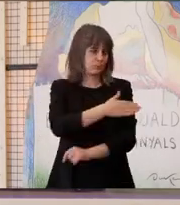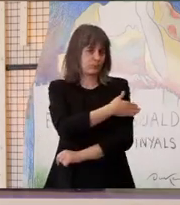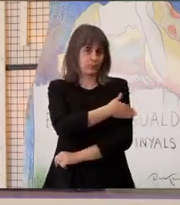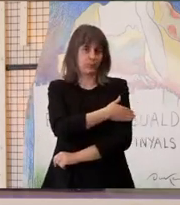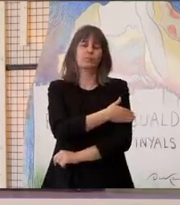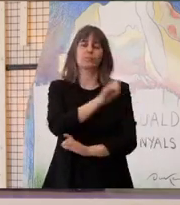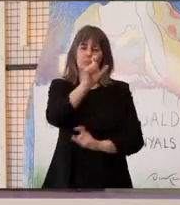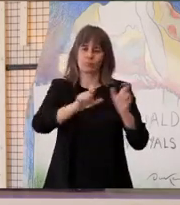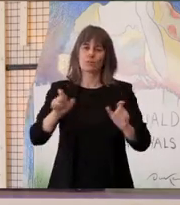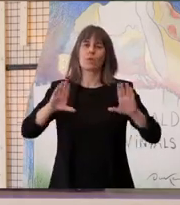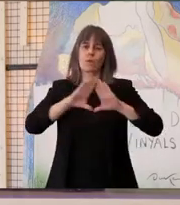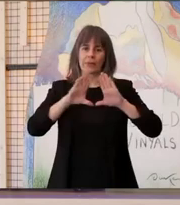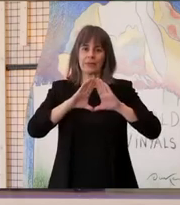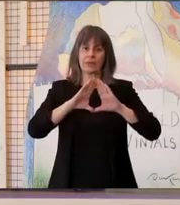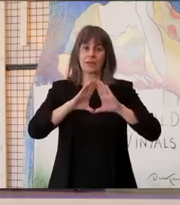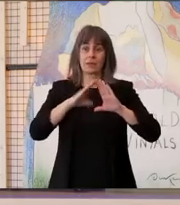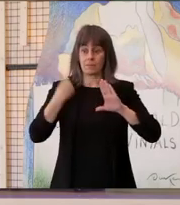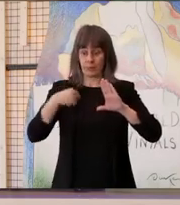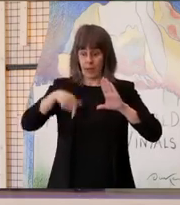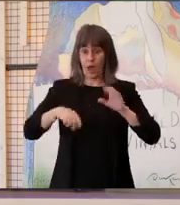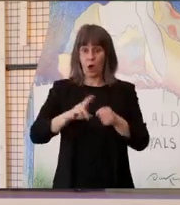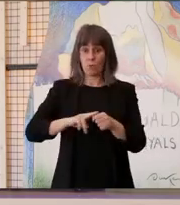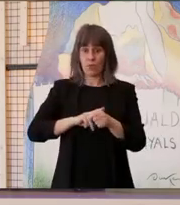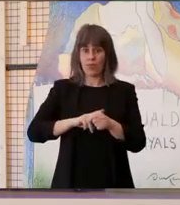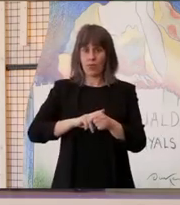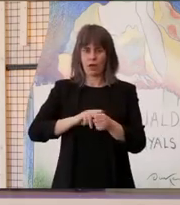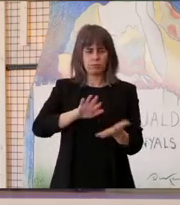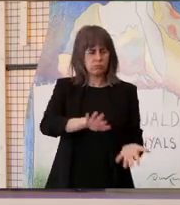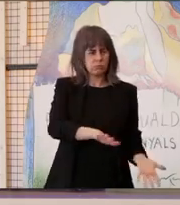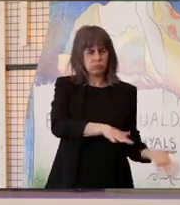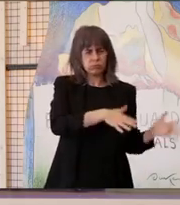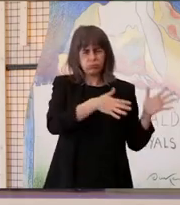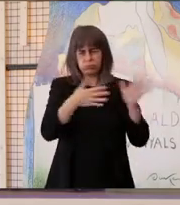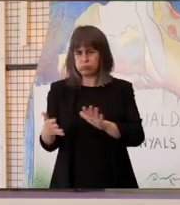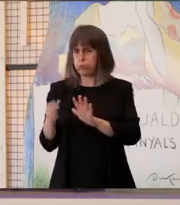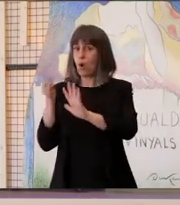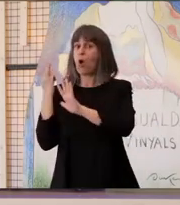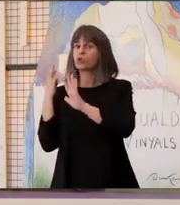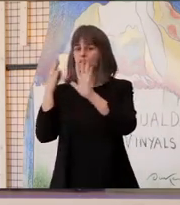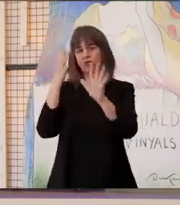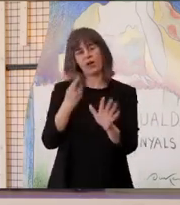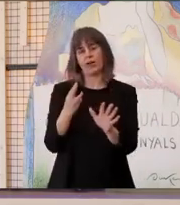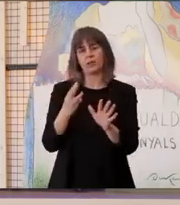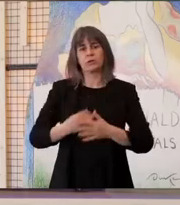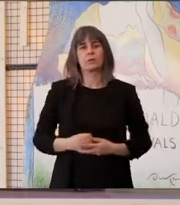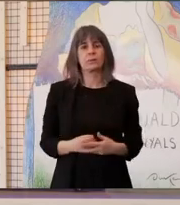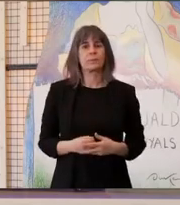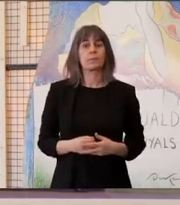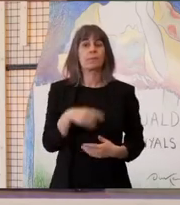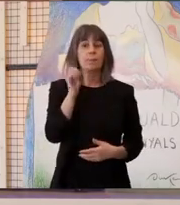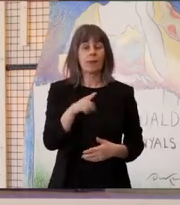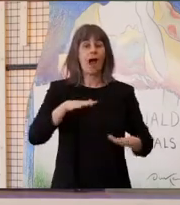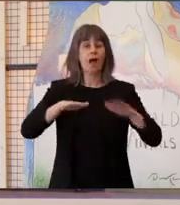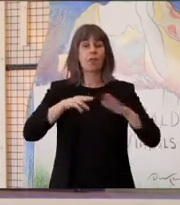esta provincia ha cambiado tanto y Cómo realmente no solamente la acción